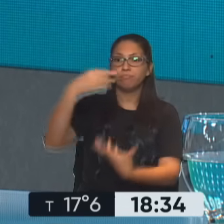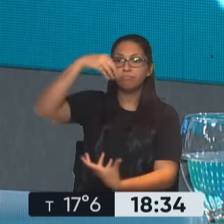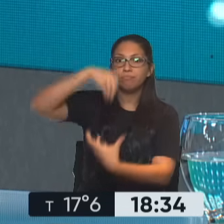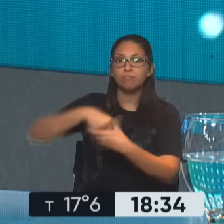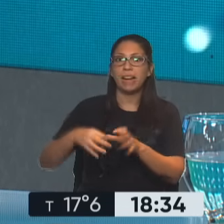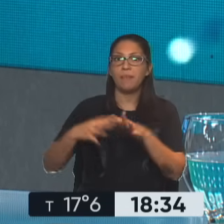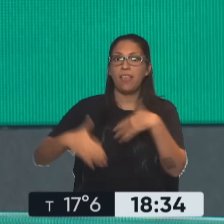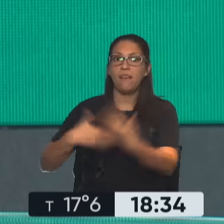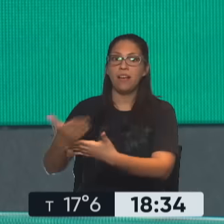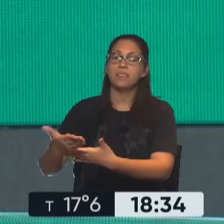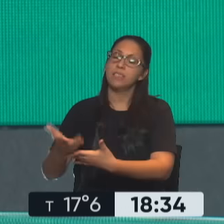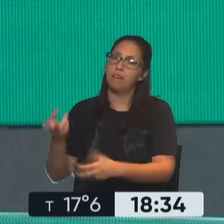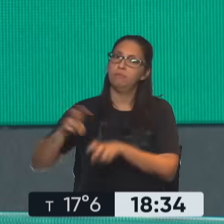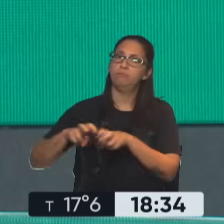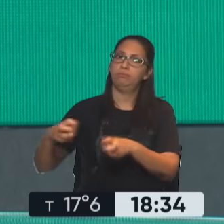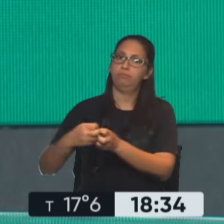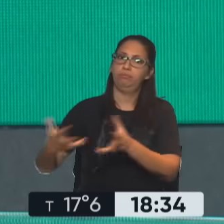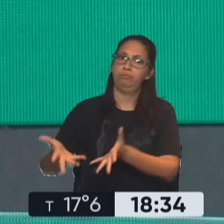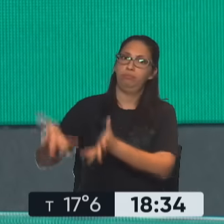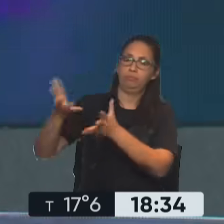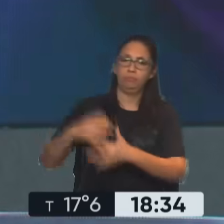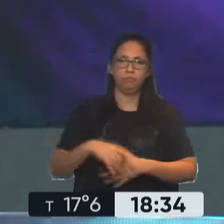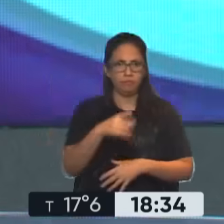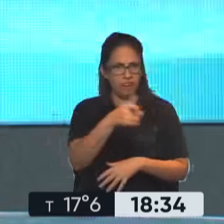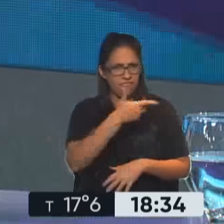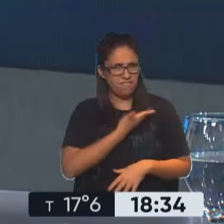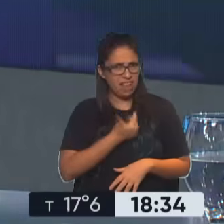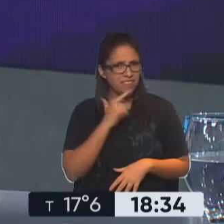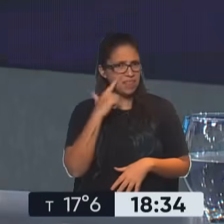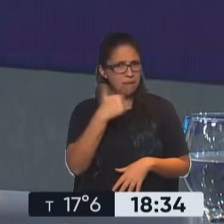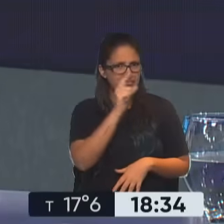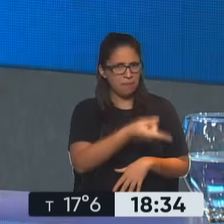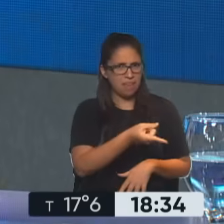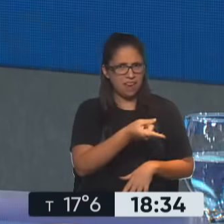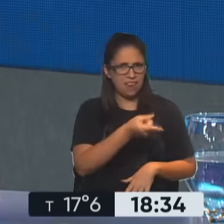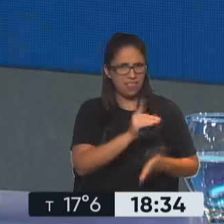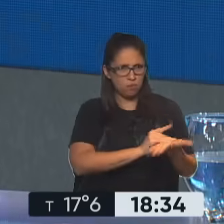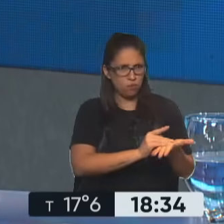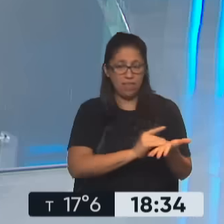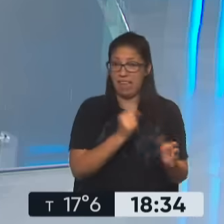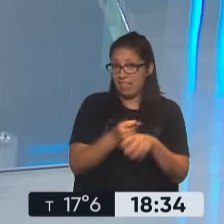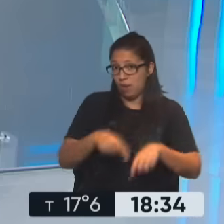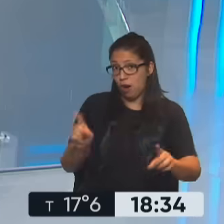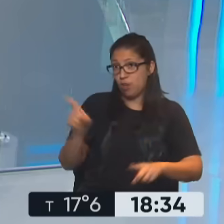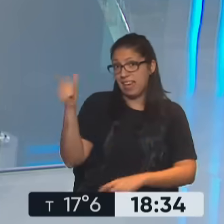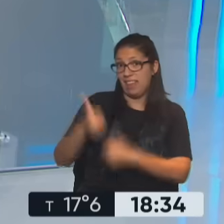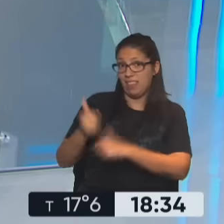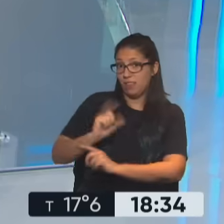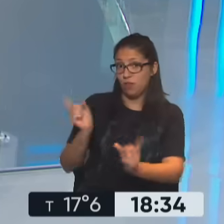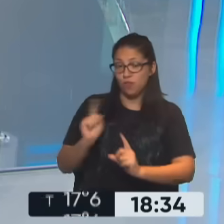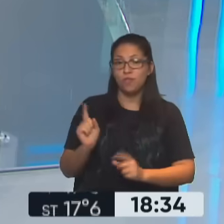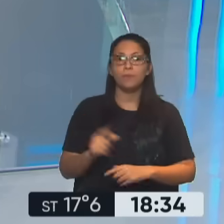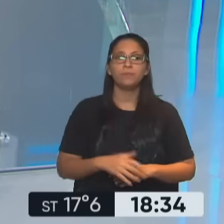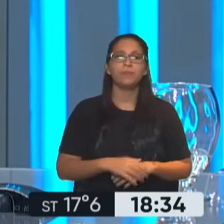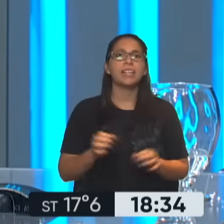de ¿Y la Fátima Libertad Avanza, también? va a ser distinta ¿Fátima de la que fue hasta también ahora. va a ser diputada? No. No, ella no era candidata. Por ahora no. era No, pero yo candidata. pensaba en la Libertad Avanza,